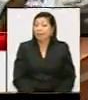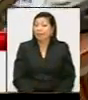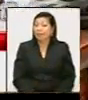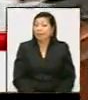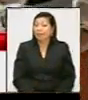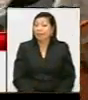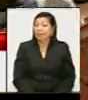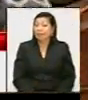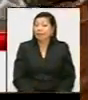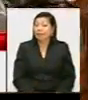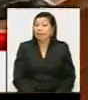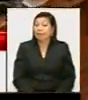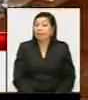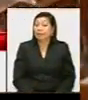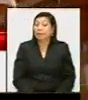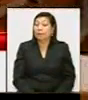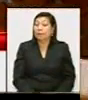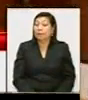Luis López Vilela.